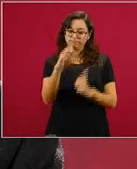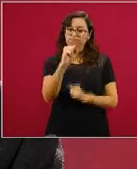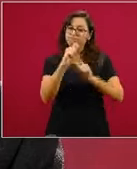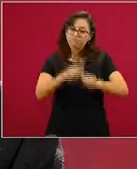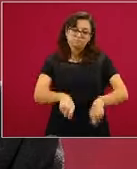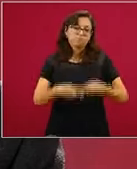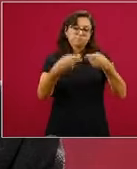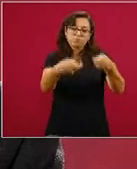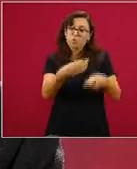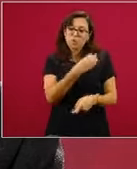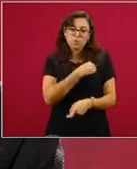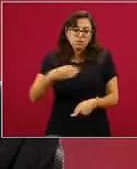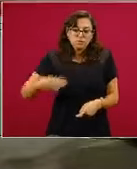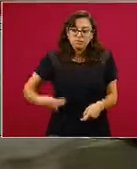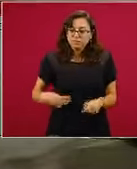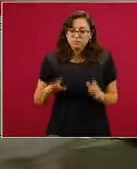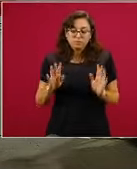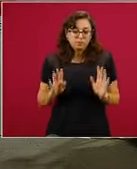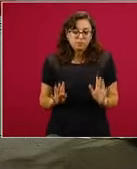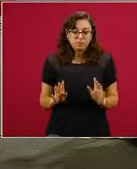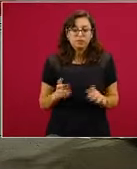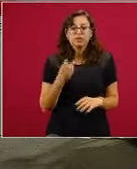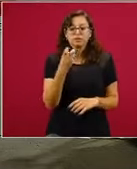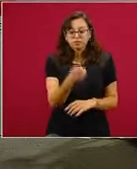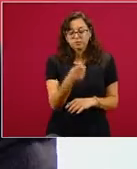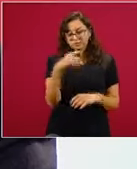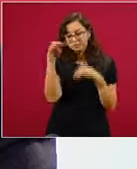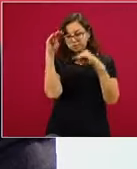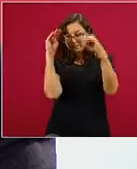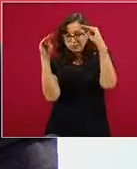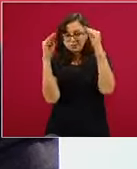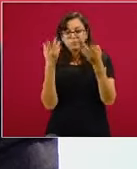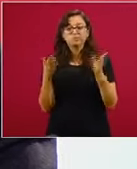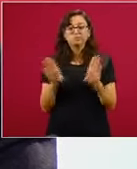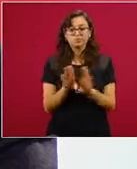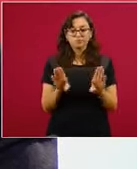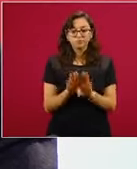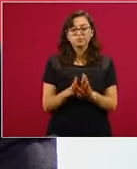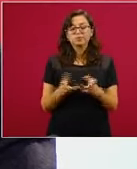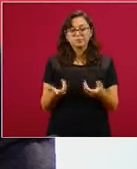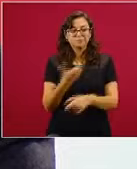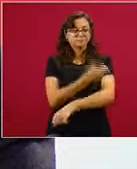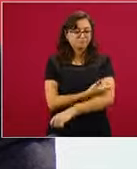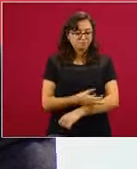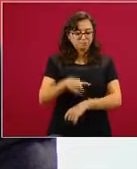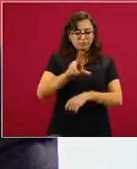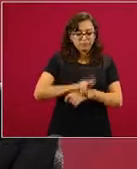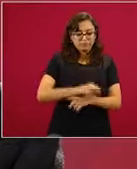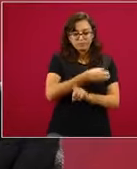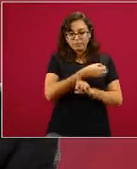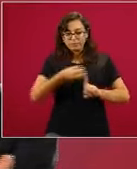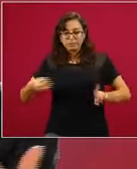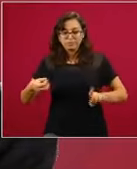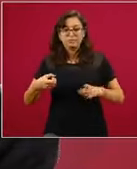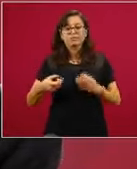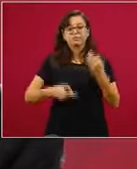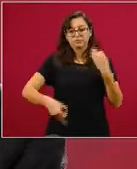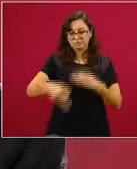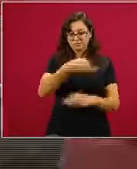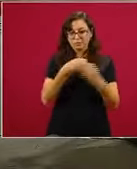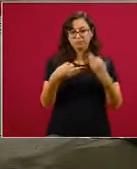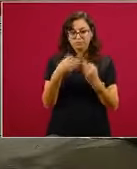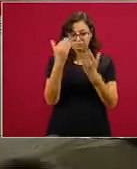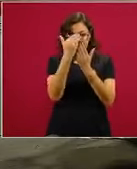luego tendremos que trabajar en establecer los mecanismos de coordinación necesarios para lograr que se cumplan